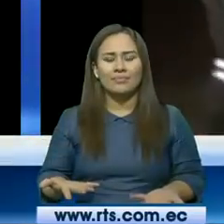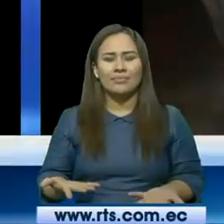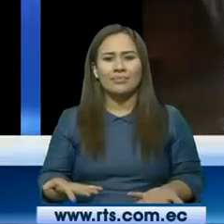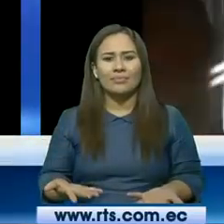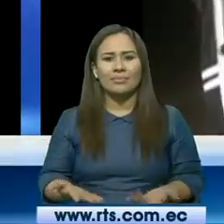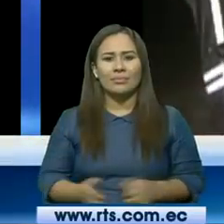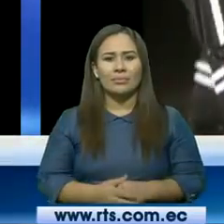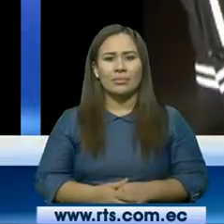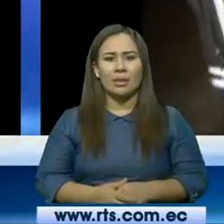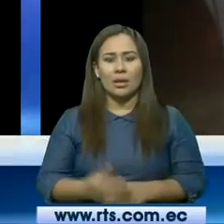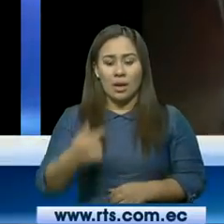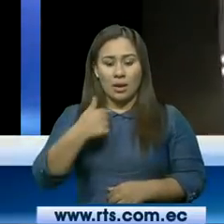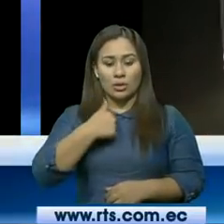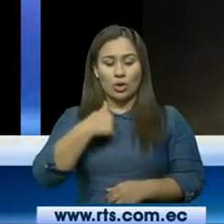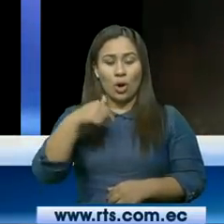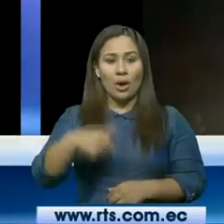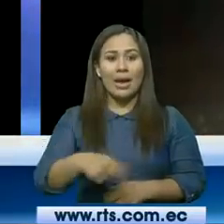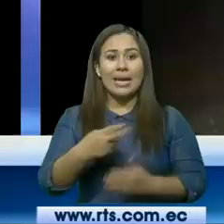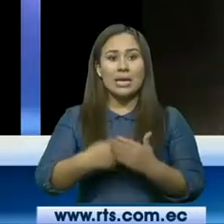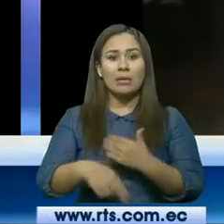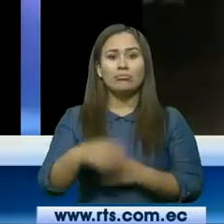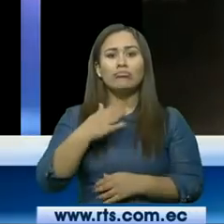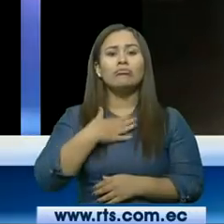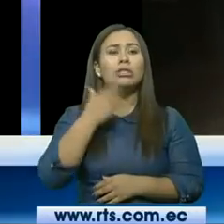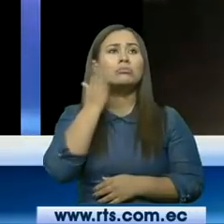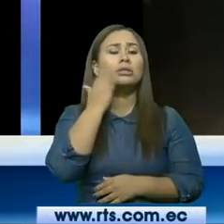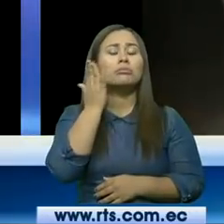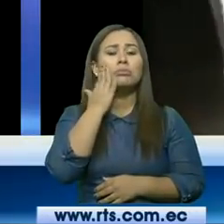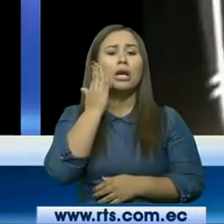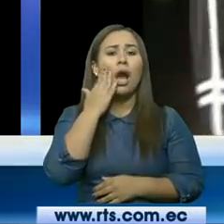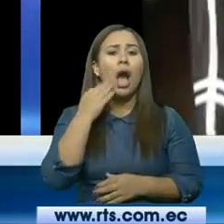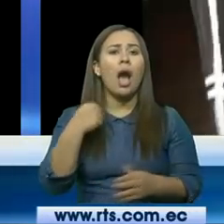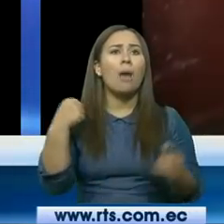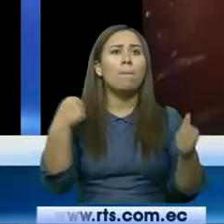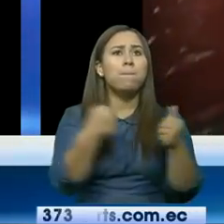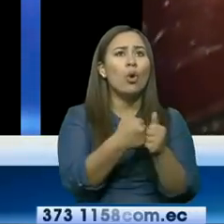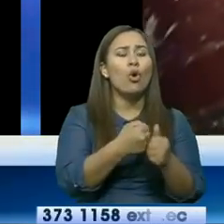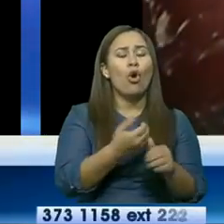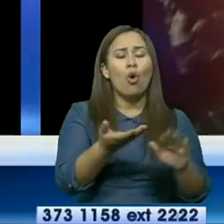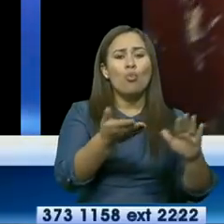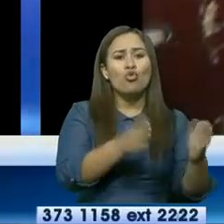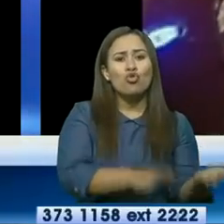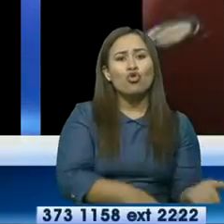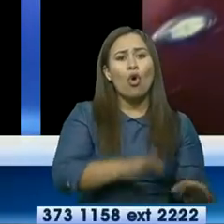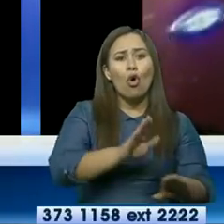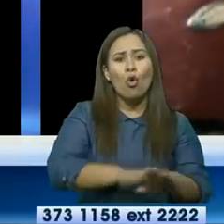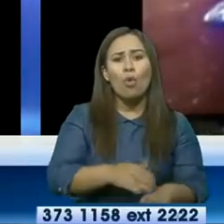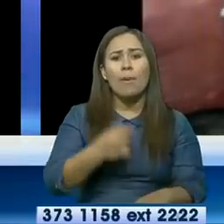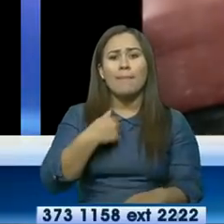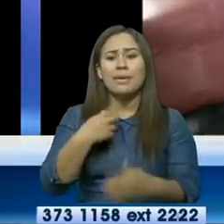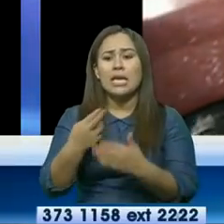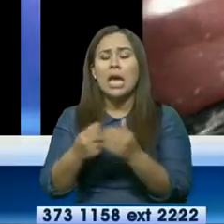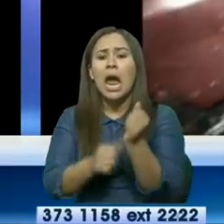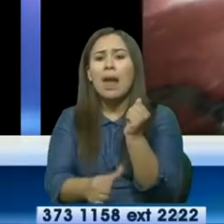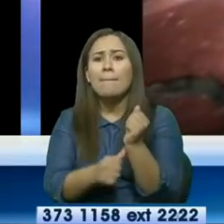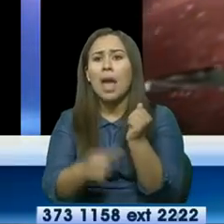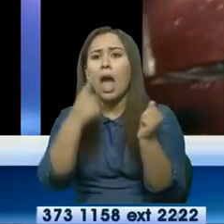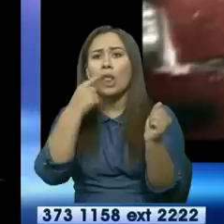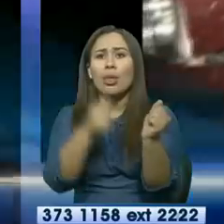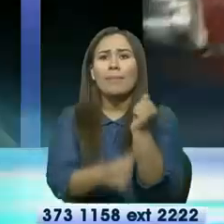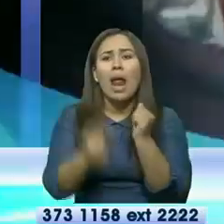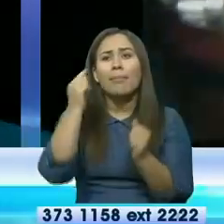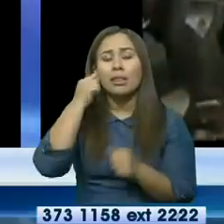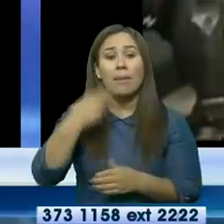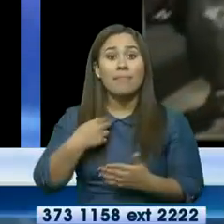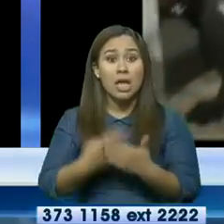muy inconsciente y él me dice que su mamá por un carro la mató 21 años martes un año recuerda de